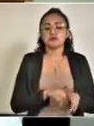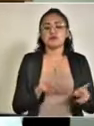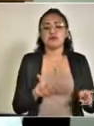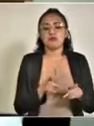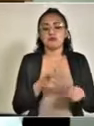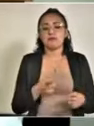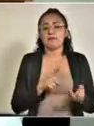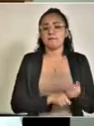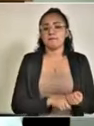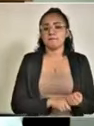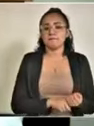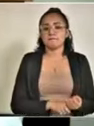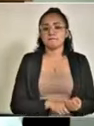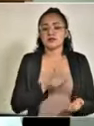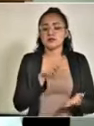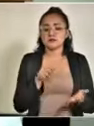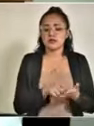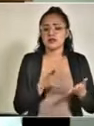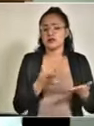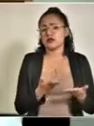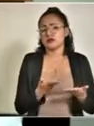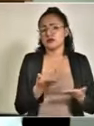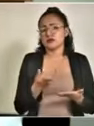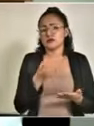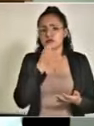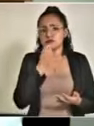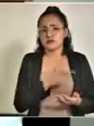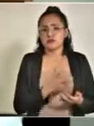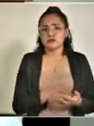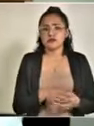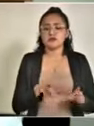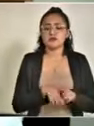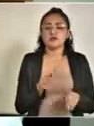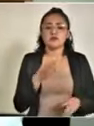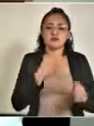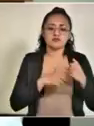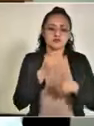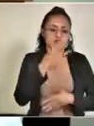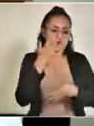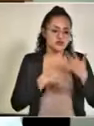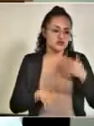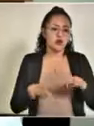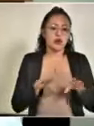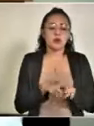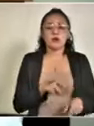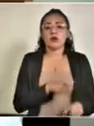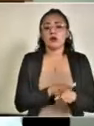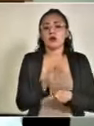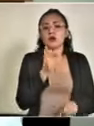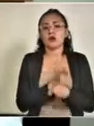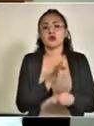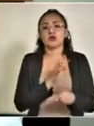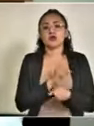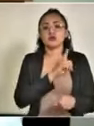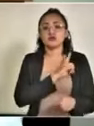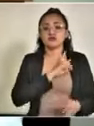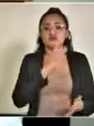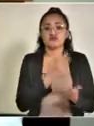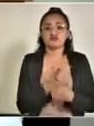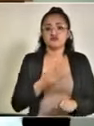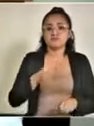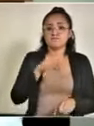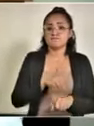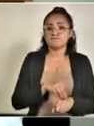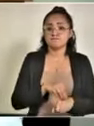comerciantes del centro histórico toda una lógica en la cual solo se mantendrán